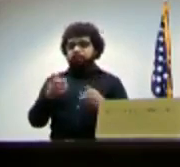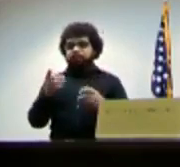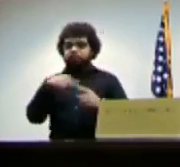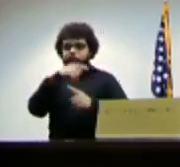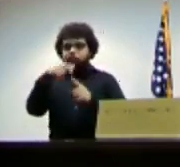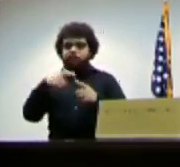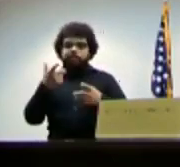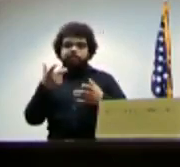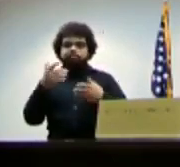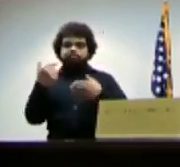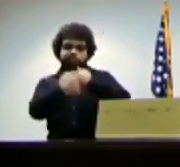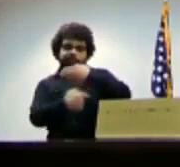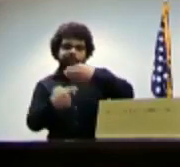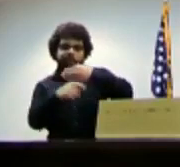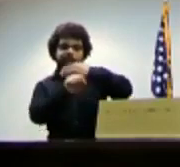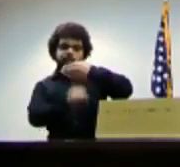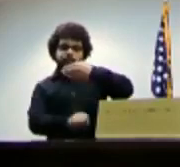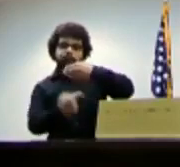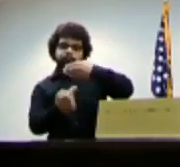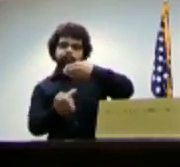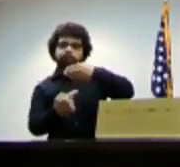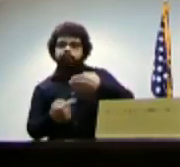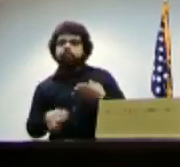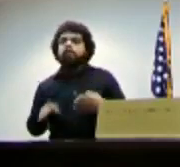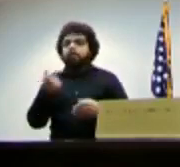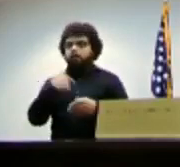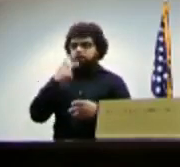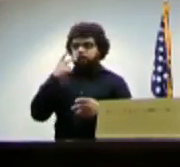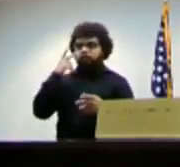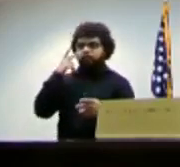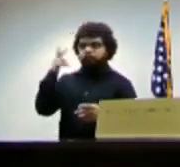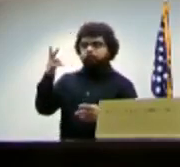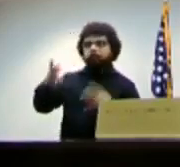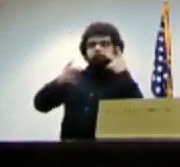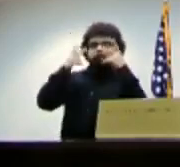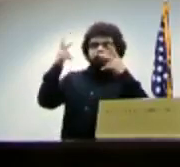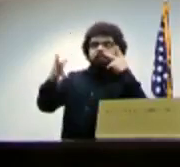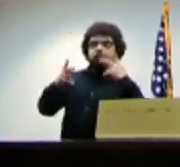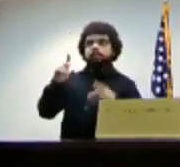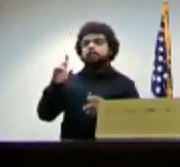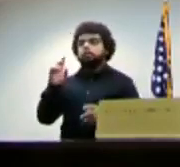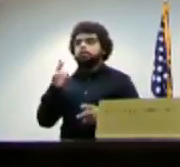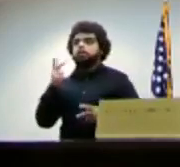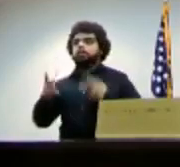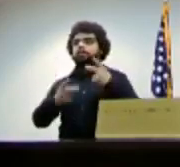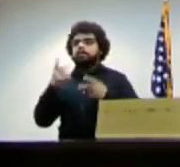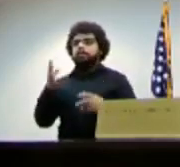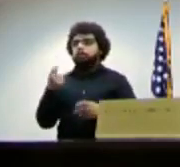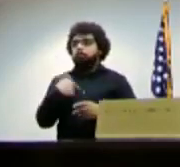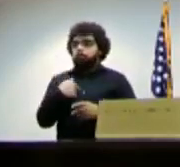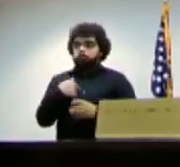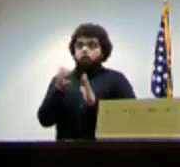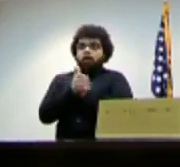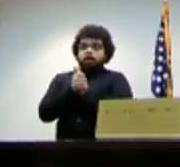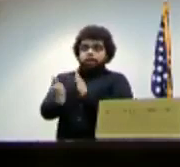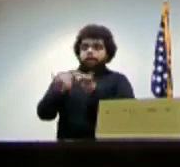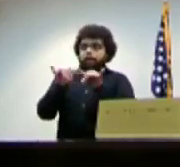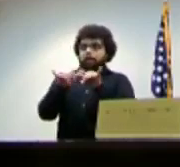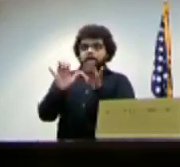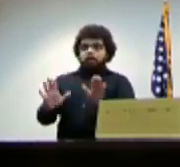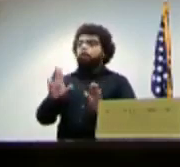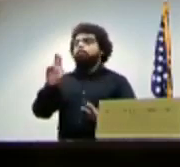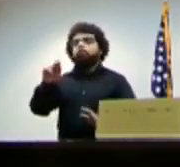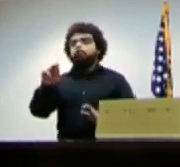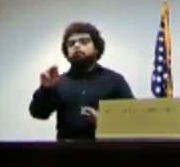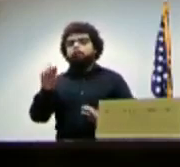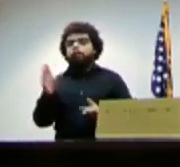también tomé fotos y obviamente la encontré, ¿verdad?, en condiciones. No soy ingeniero, ¿verdad?, así que no soy experto en el tema, pero según la pude